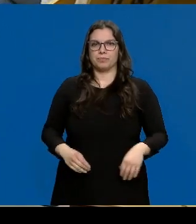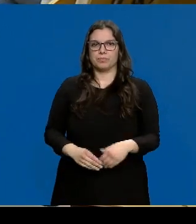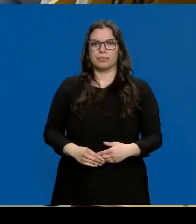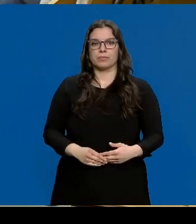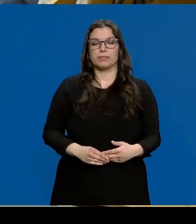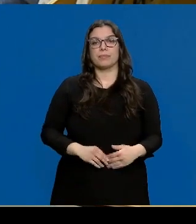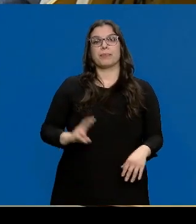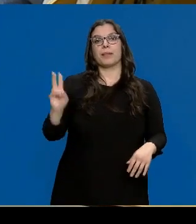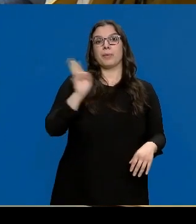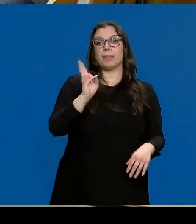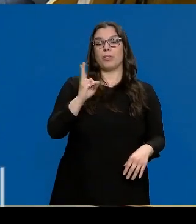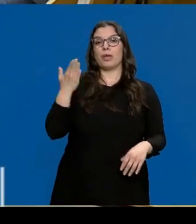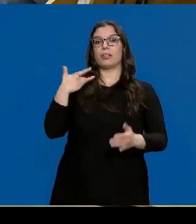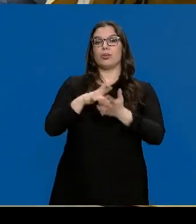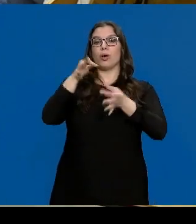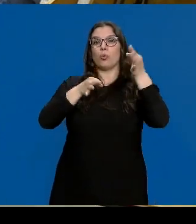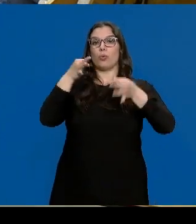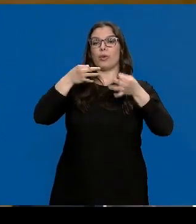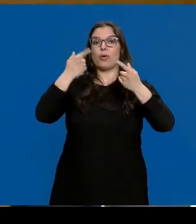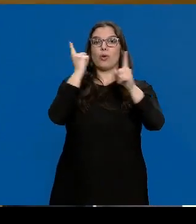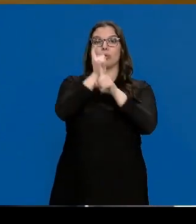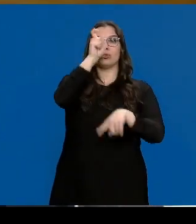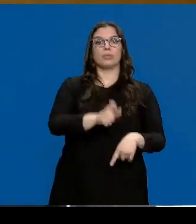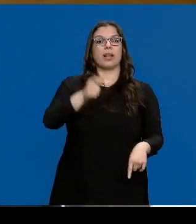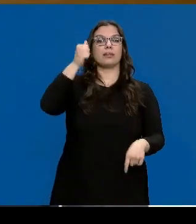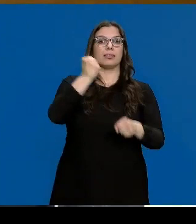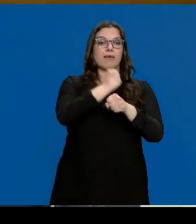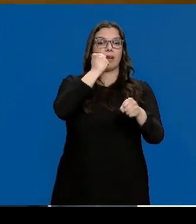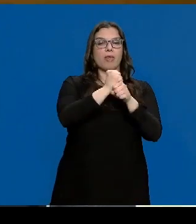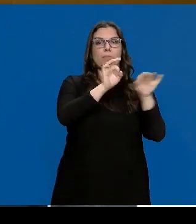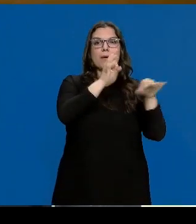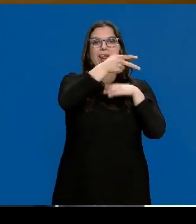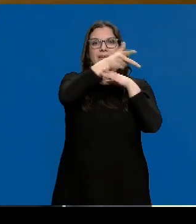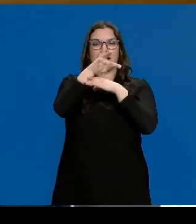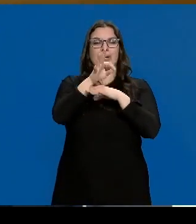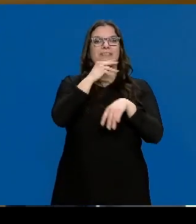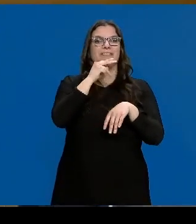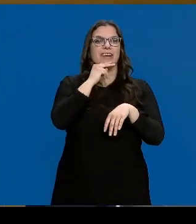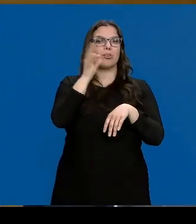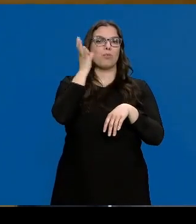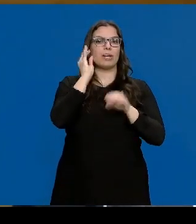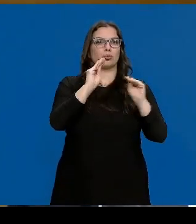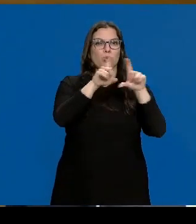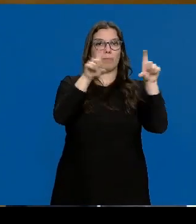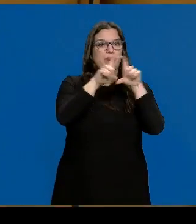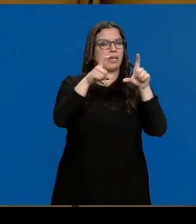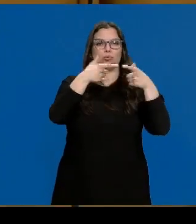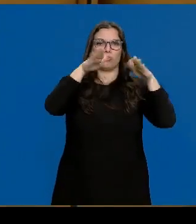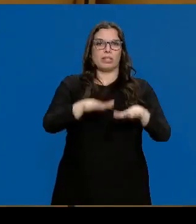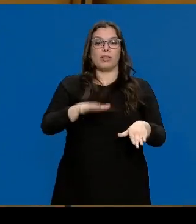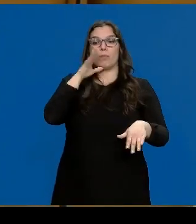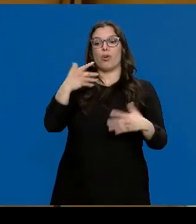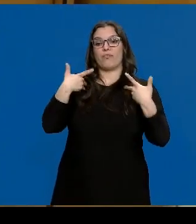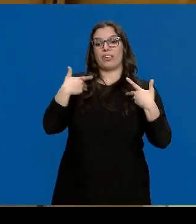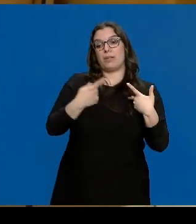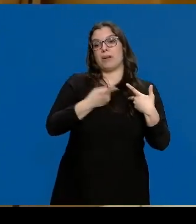Y en Valladolid quedaba suspendido el juicio contra el trabajador que había instalado una cámara en el baño de mujeres de su empresa. Las 8 víctimas